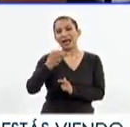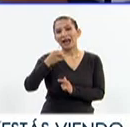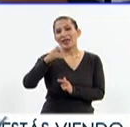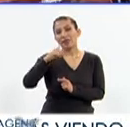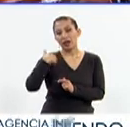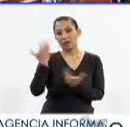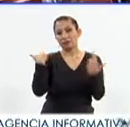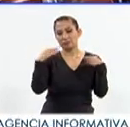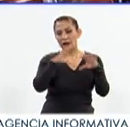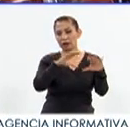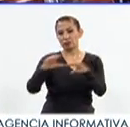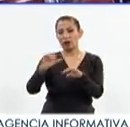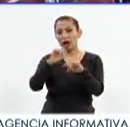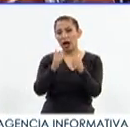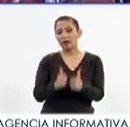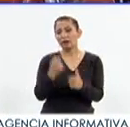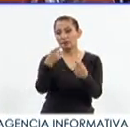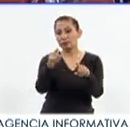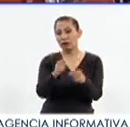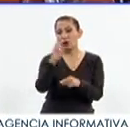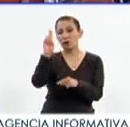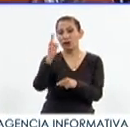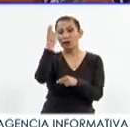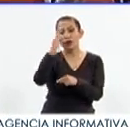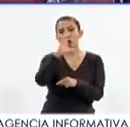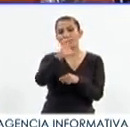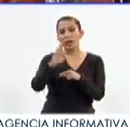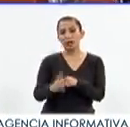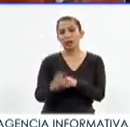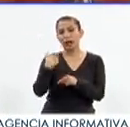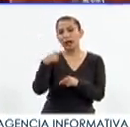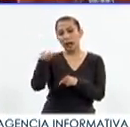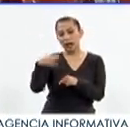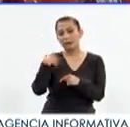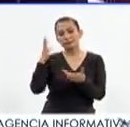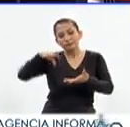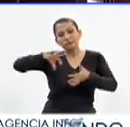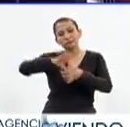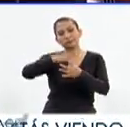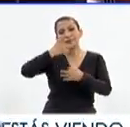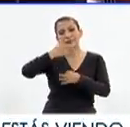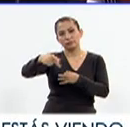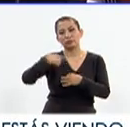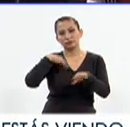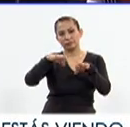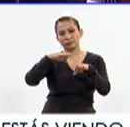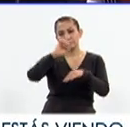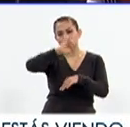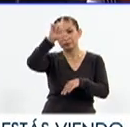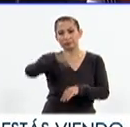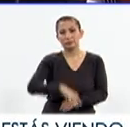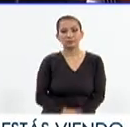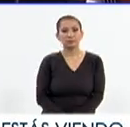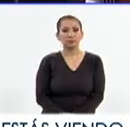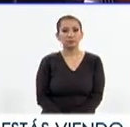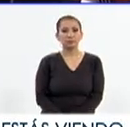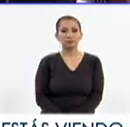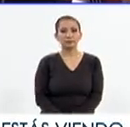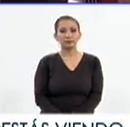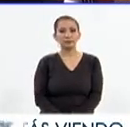y ejerce la docencia en la Escuela de Artes Musicales de la Universidad de Costa Rica, en donde complementa muy bien su quehacer profesional.